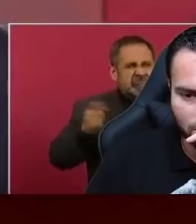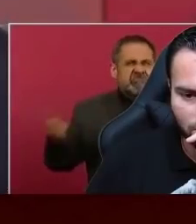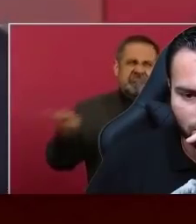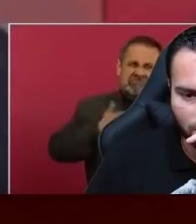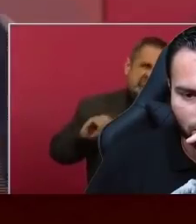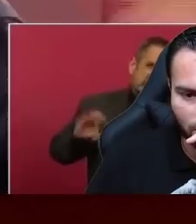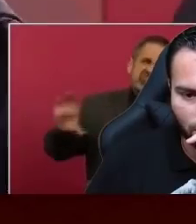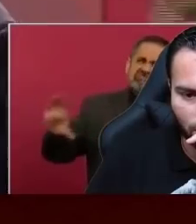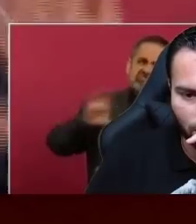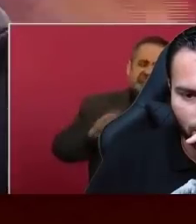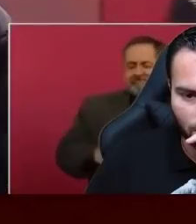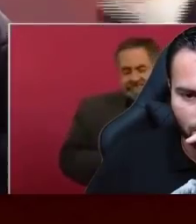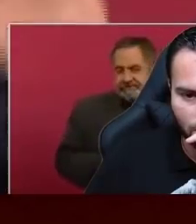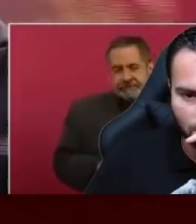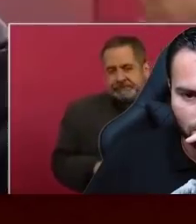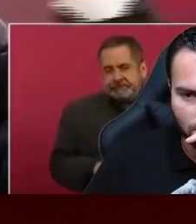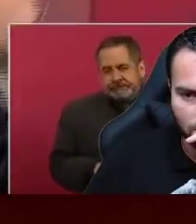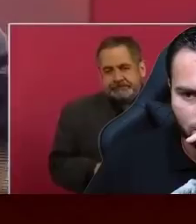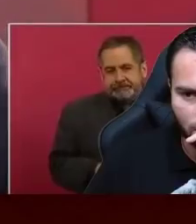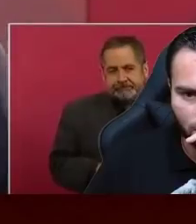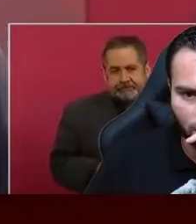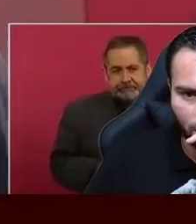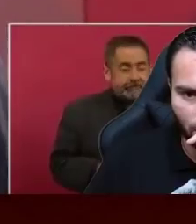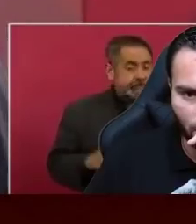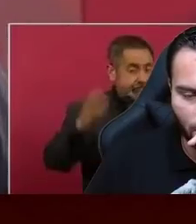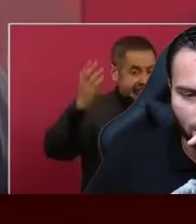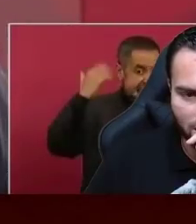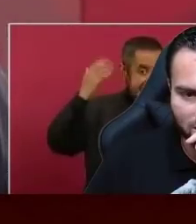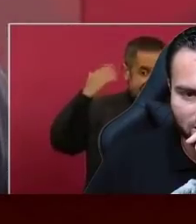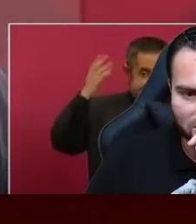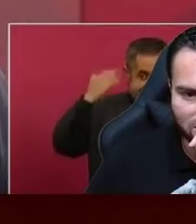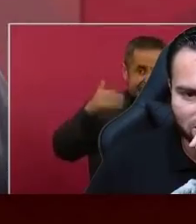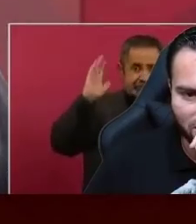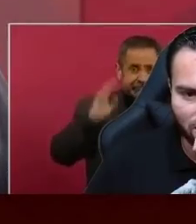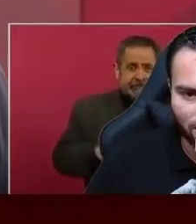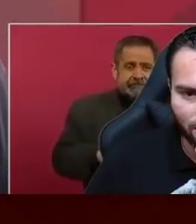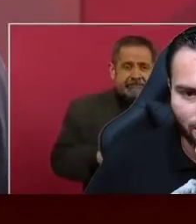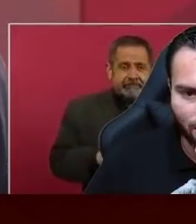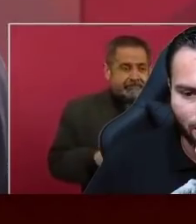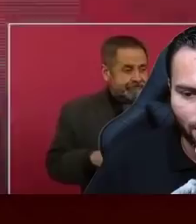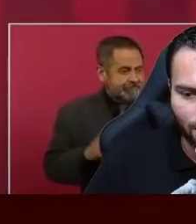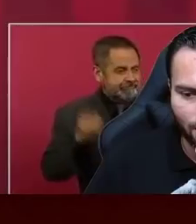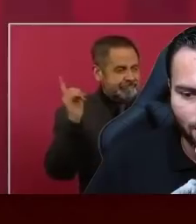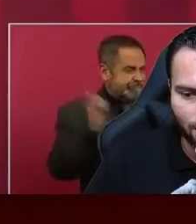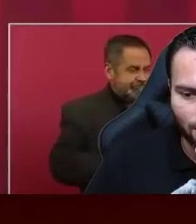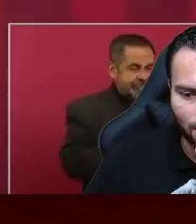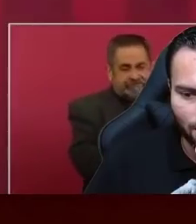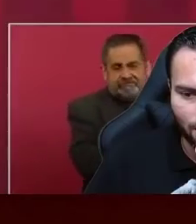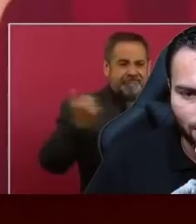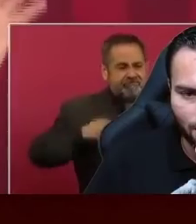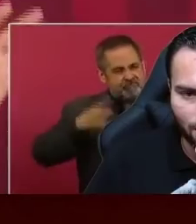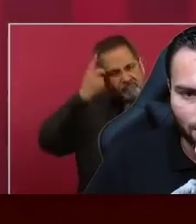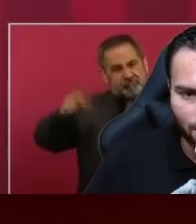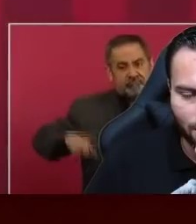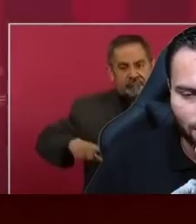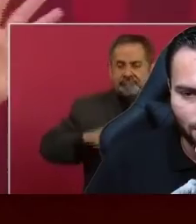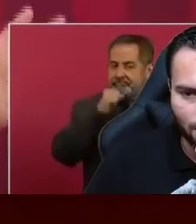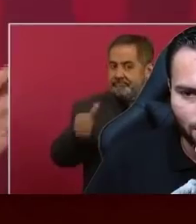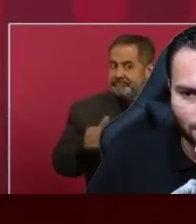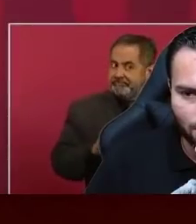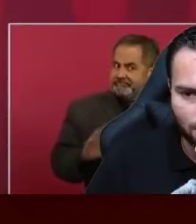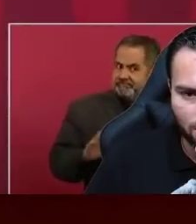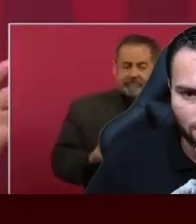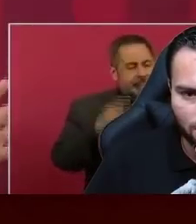porque antes no se recurría a la expropiación pública para el